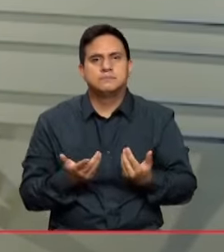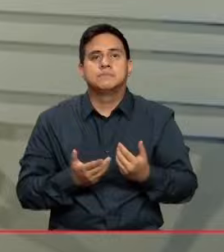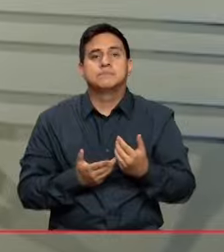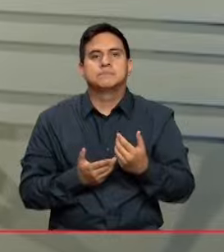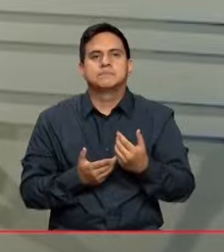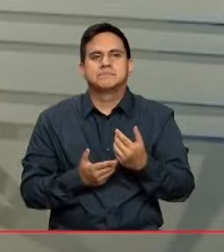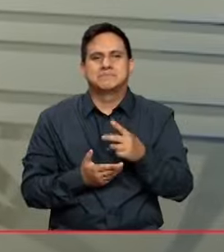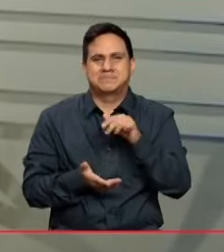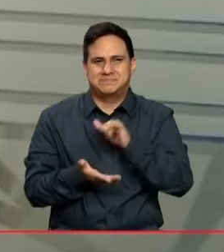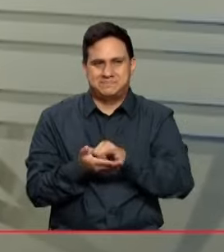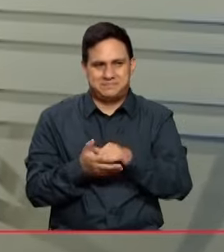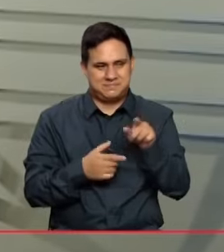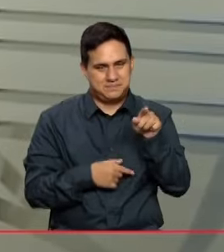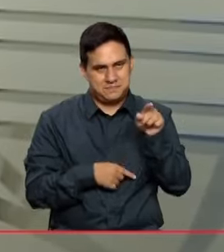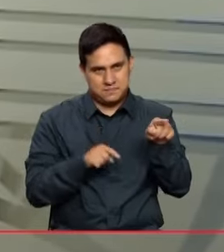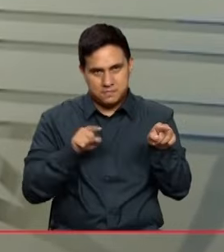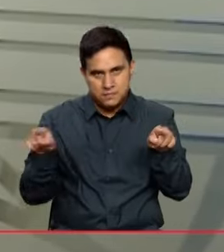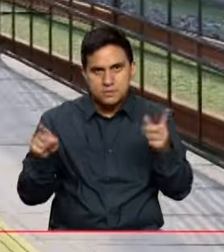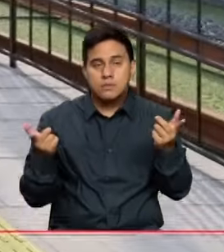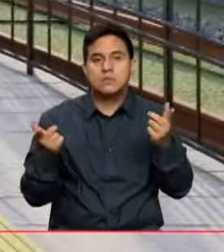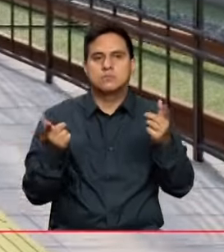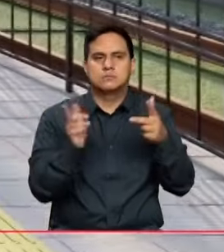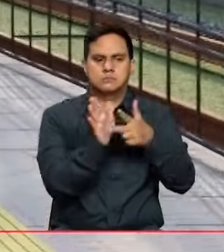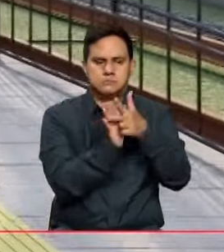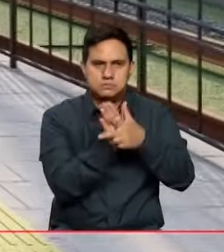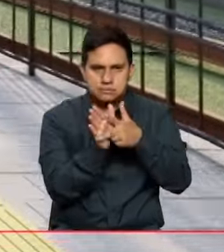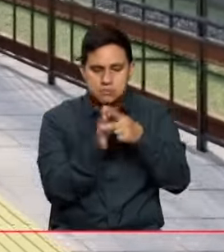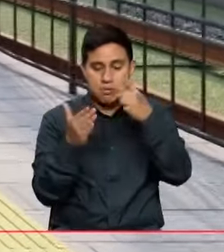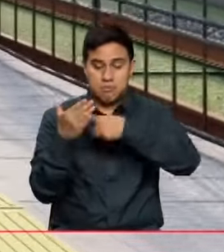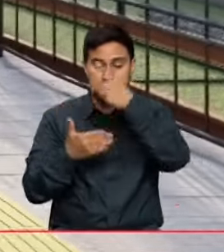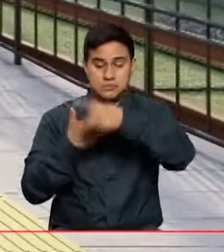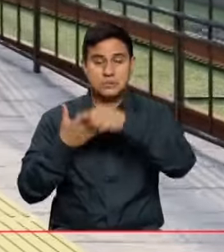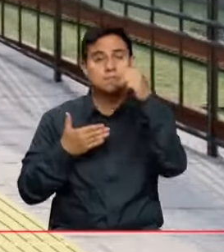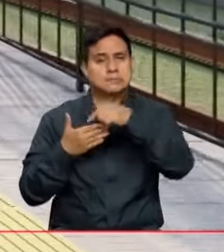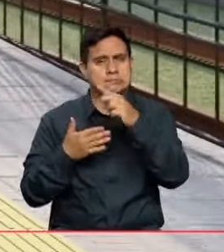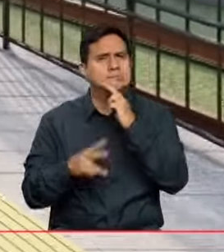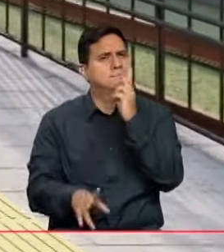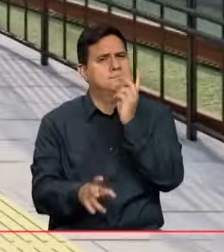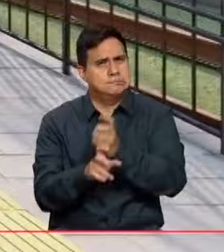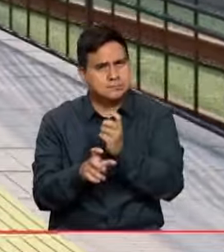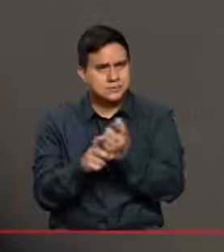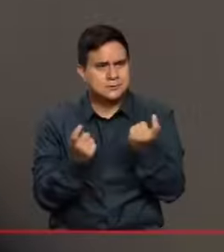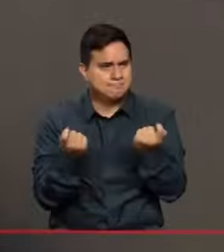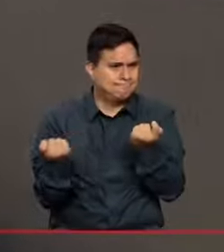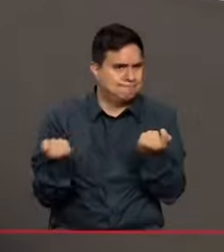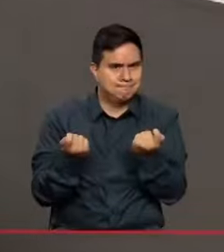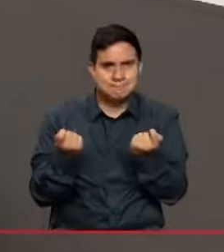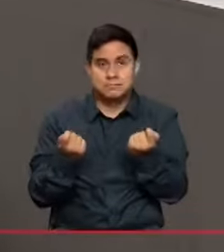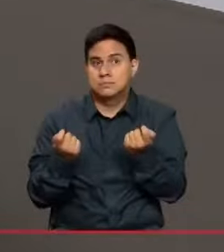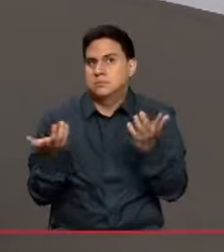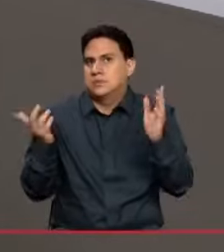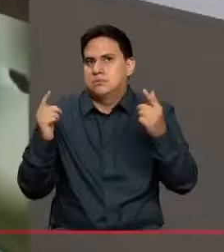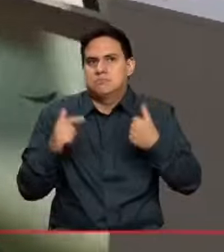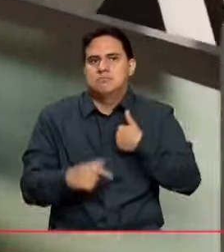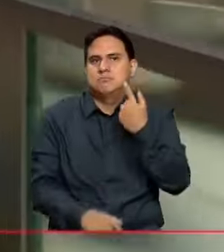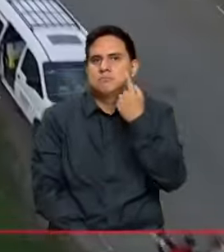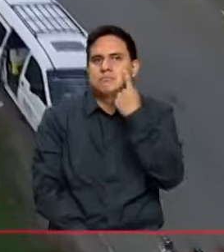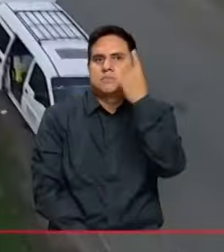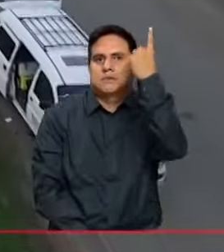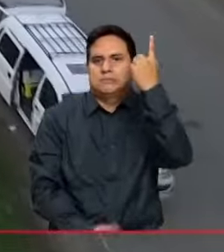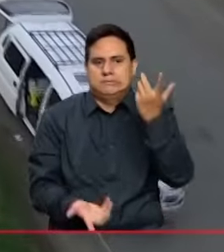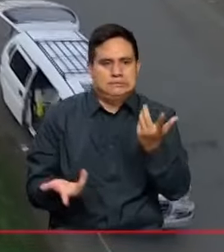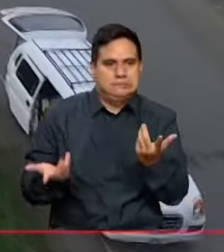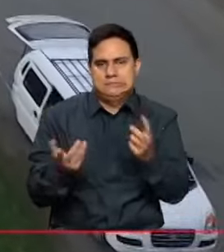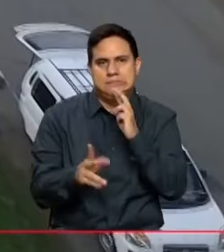los dueños de los proyectos ferroviarios son proyectos complejos de una magnitud a la que creo que rara vez nos hemos enfrentado acá en Colombia